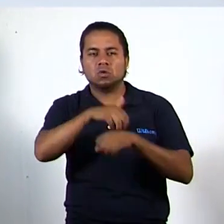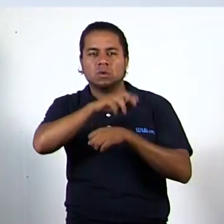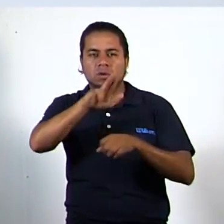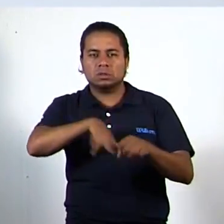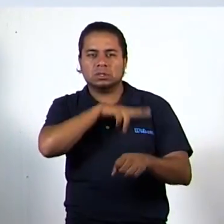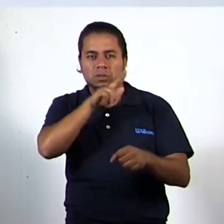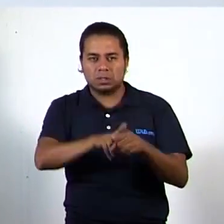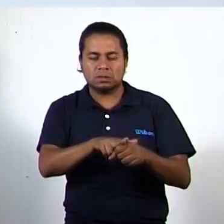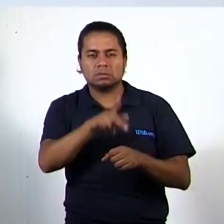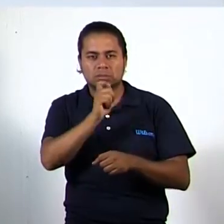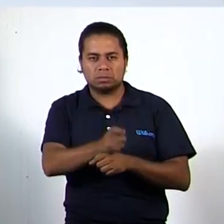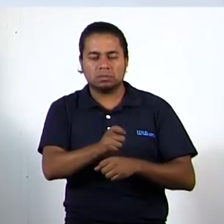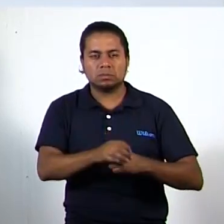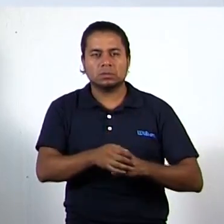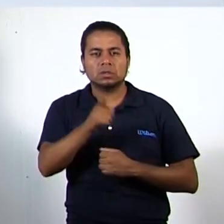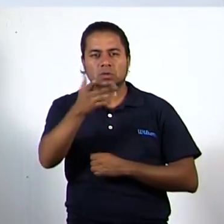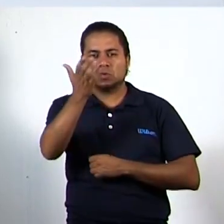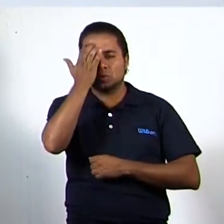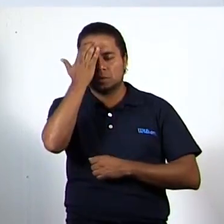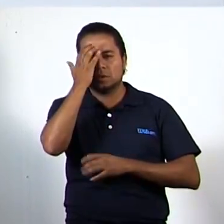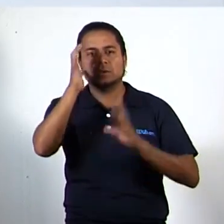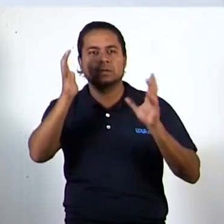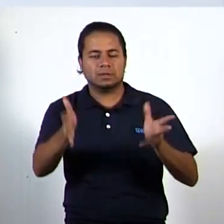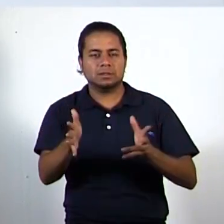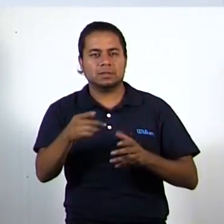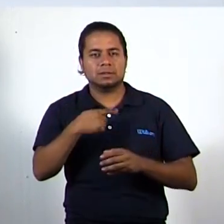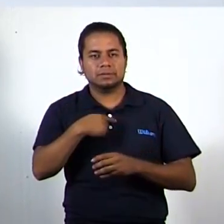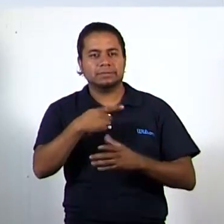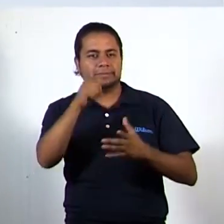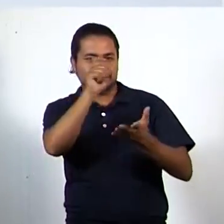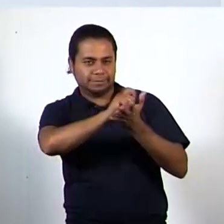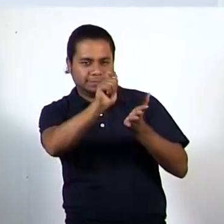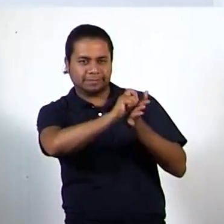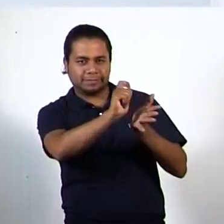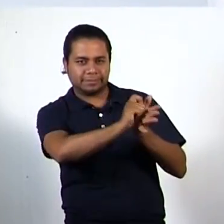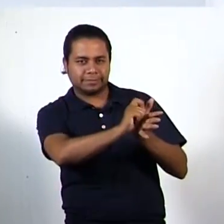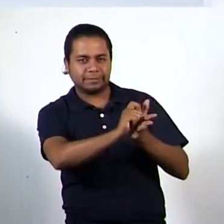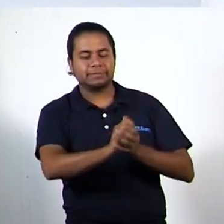Y los números naturales son los que tú ya conoces. Déjame ilustrarte.